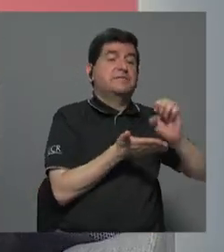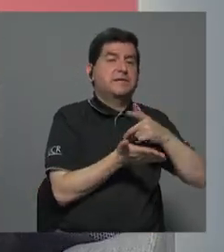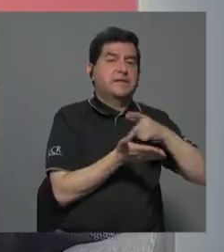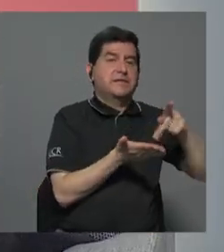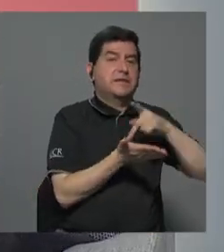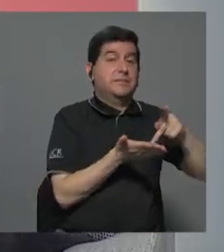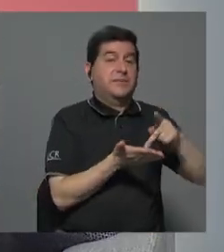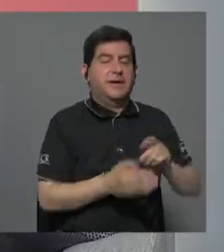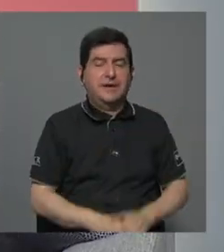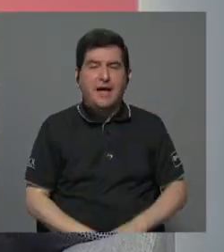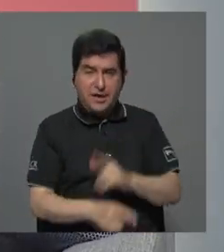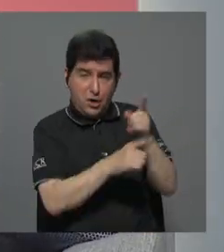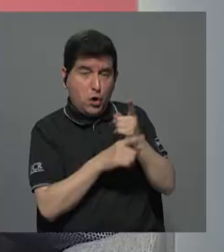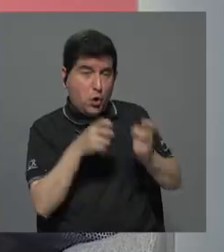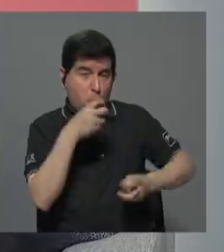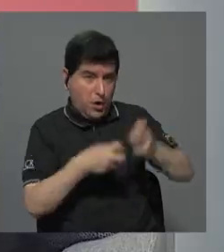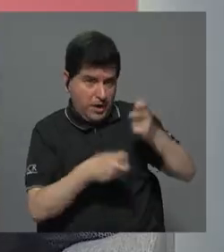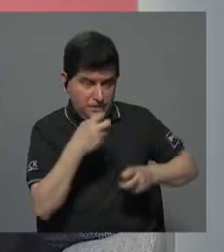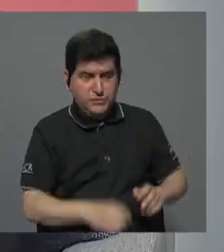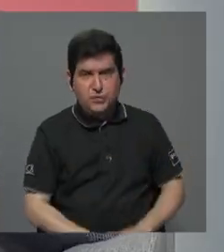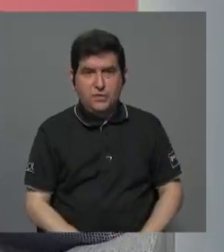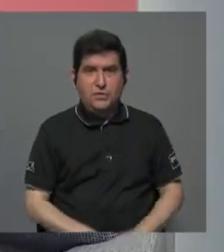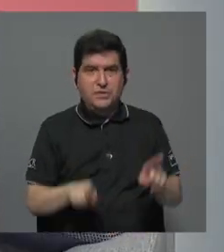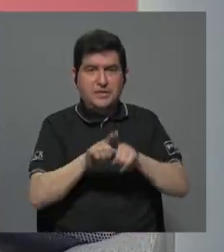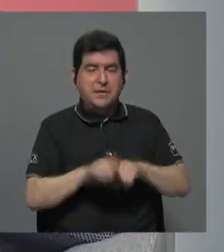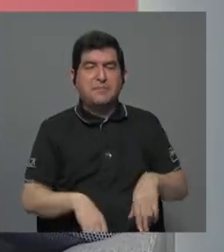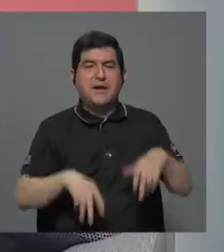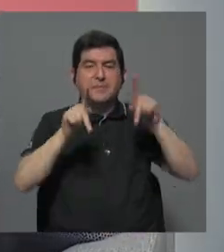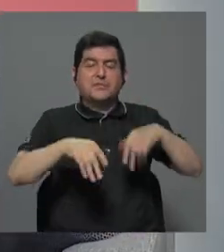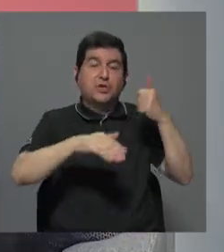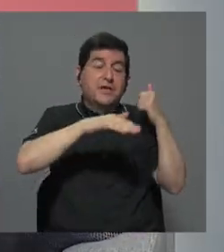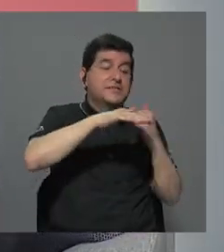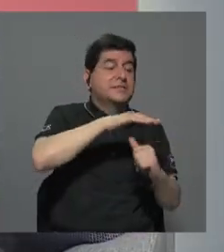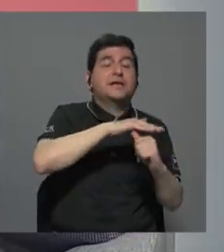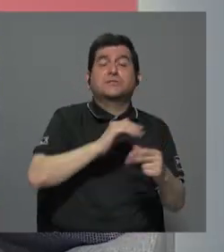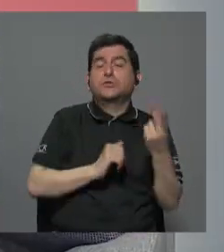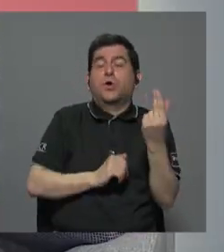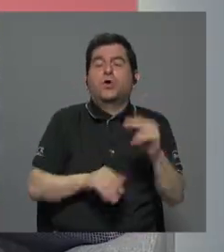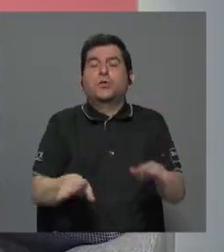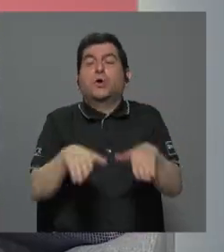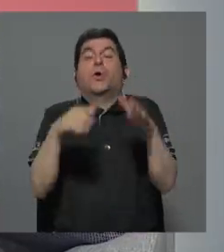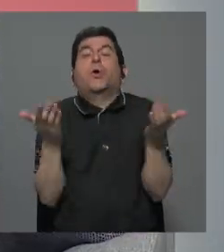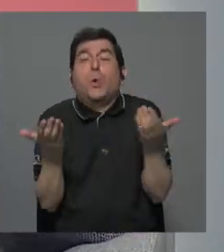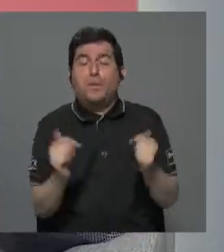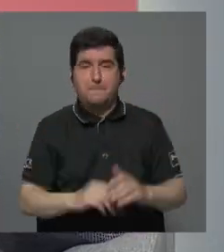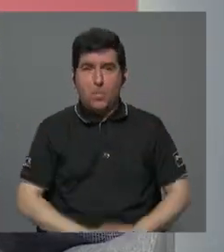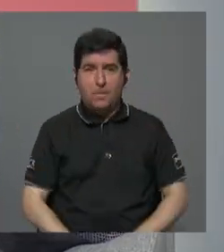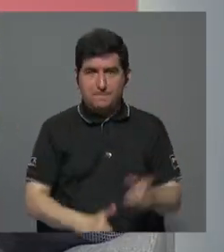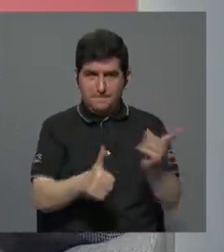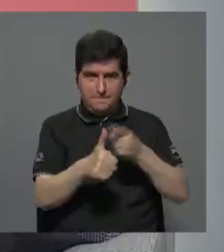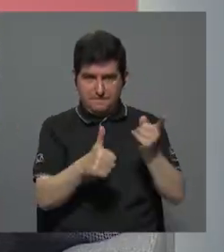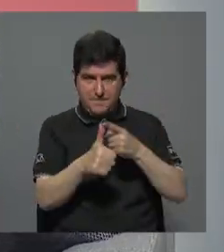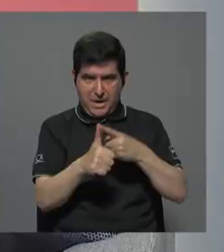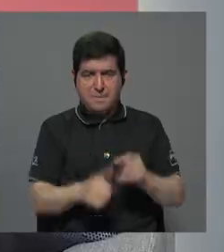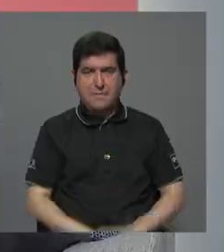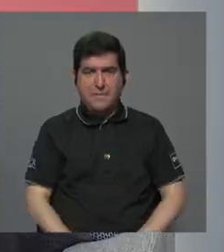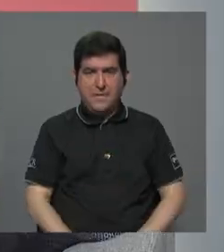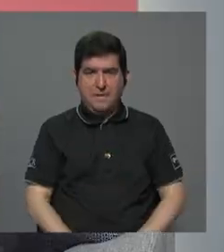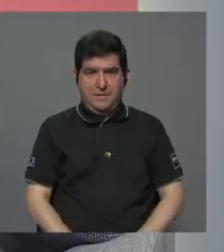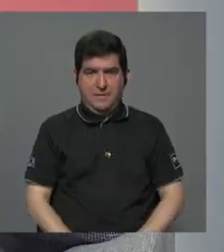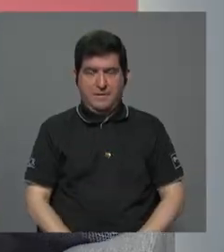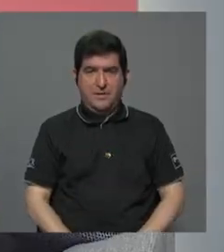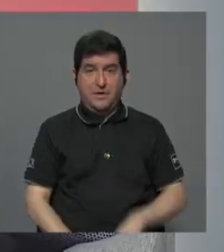tenemos que corregir ese problema la ilusión y cómo lo vamos a hacer laura bueno primero tenemos que correr todo